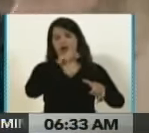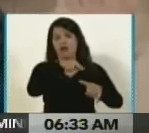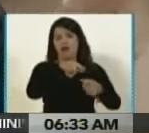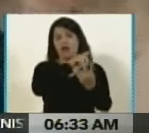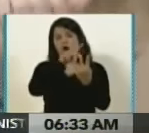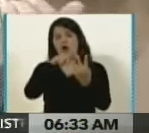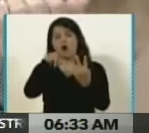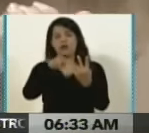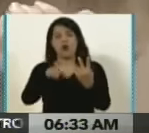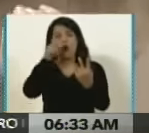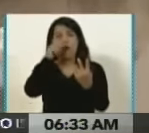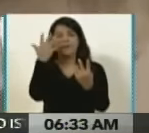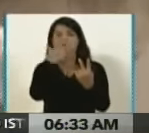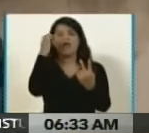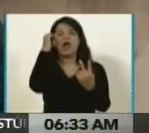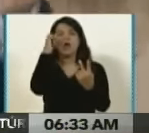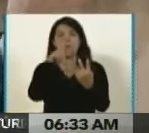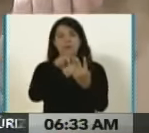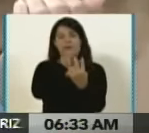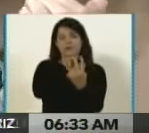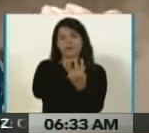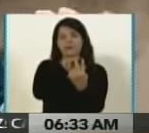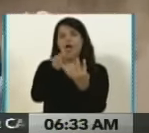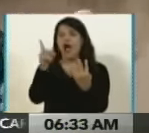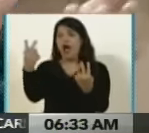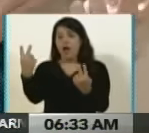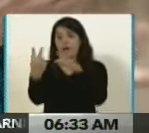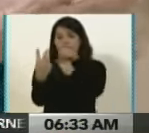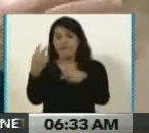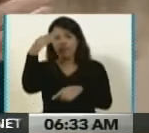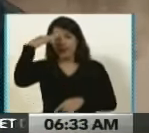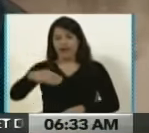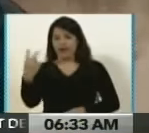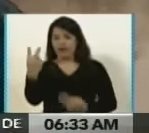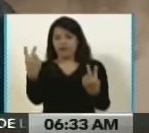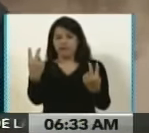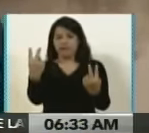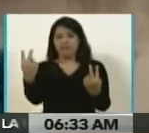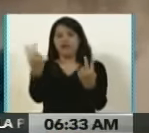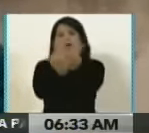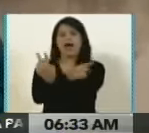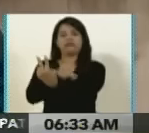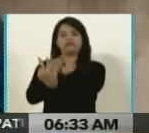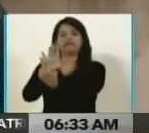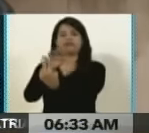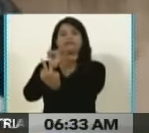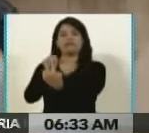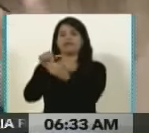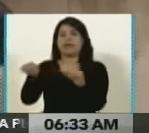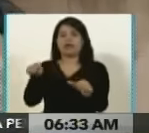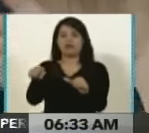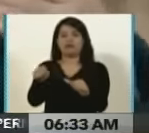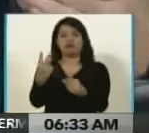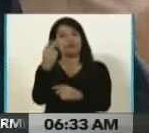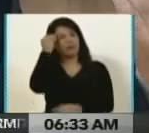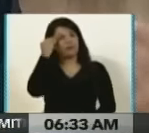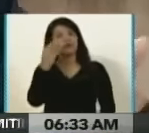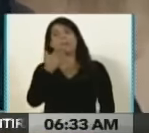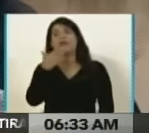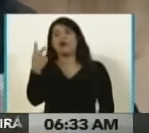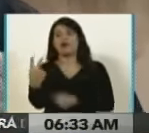cuando salen estos dos militares, que yo he dicho que quizá hubiese sido mejor hasta que se quedaran esos dos militares, ¿no? Y no que entraran